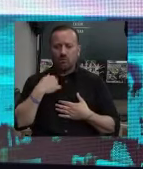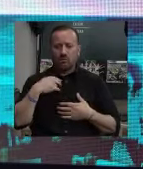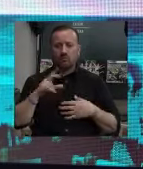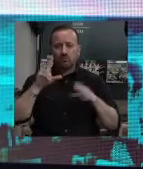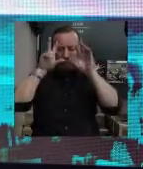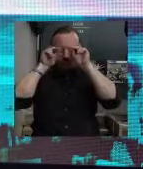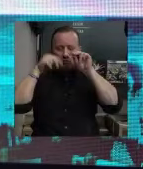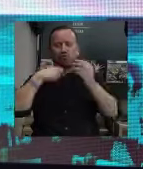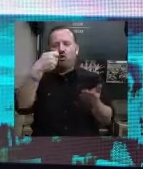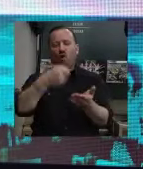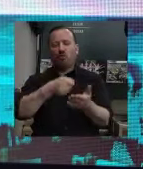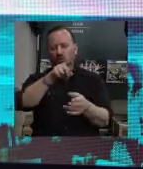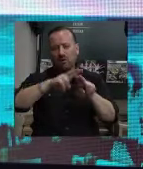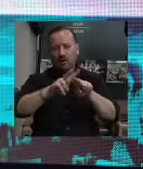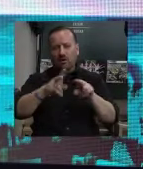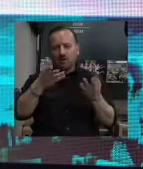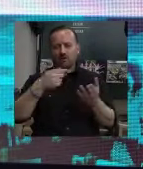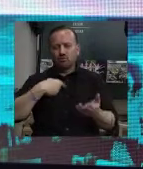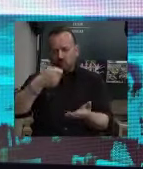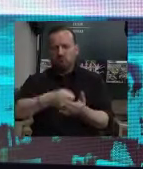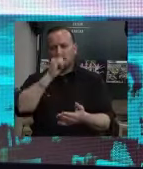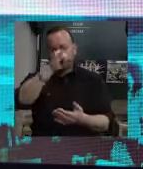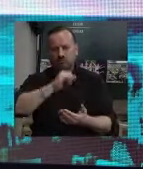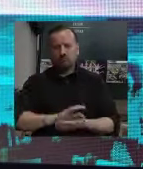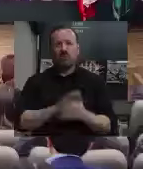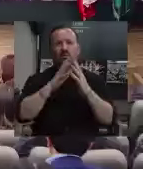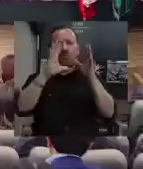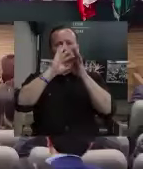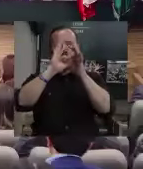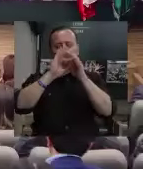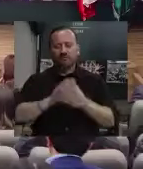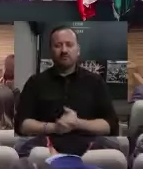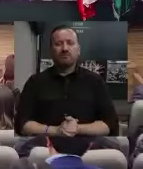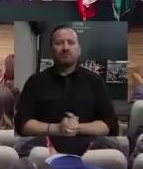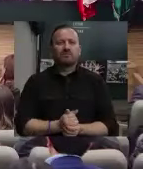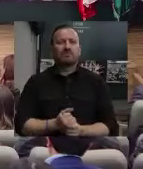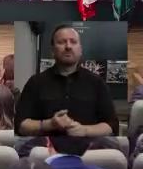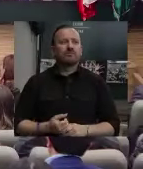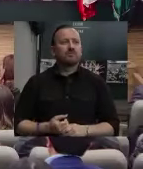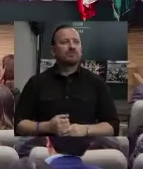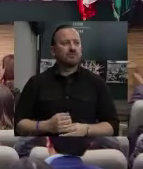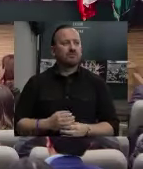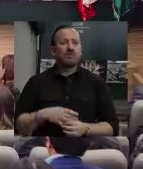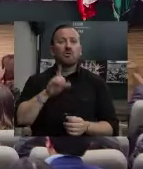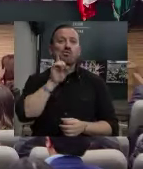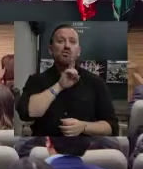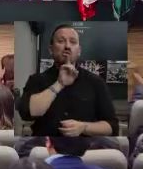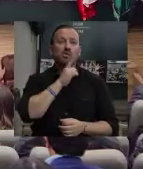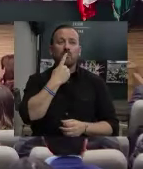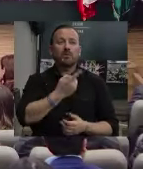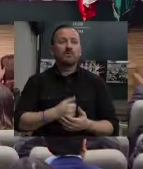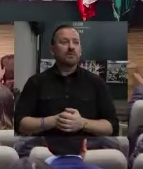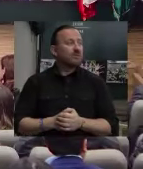cerrados te compro lo que hagas te lo compro Muchas gracias tenemos una pregunta